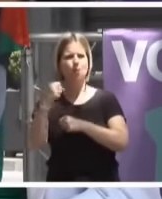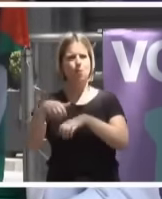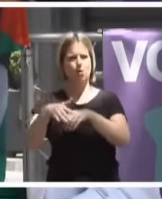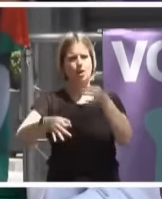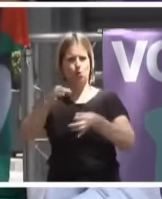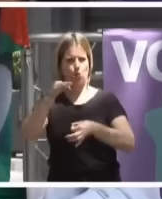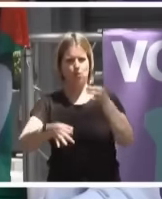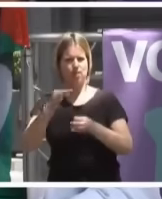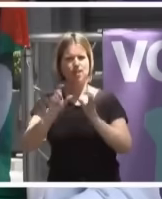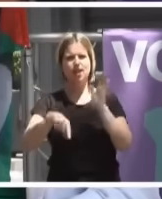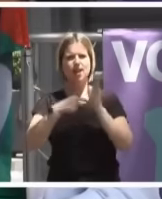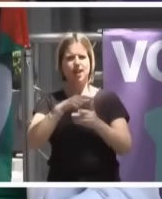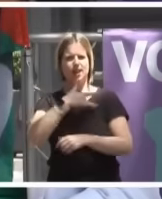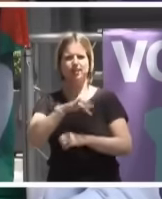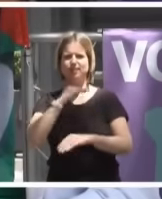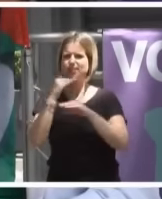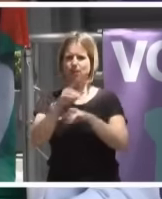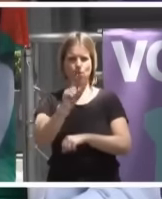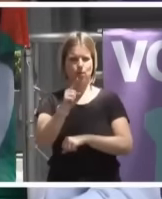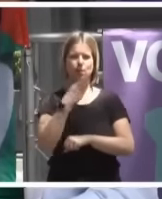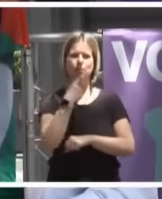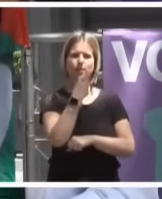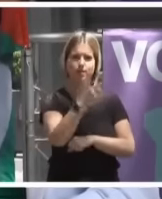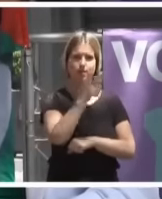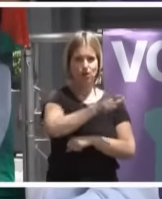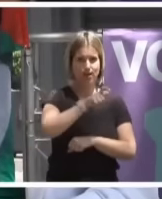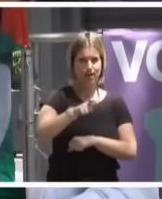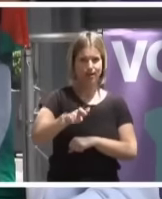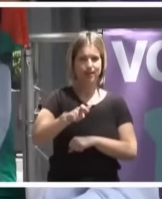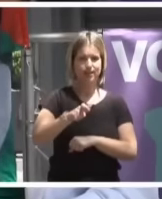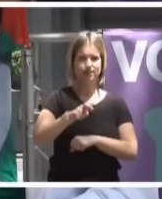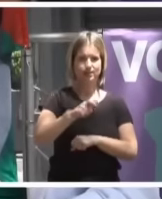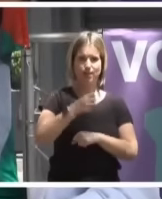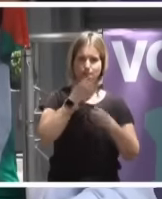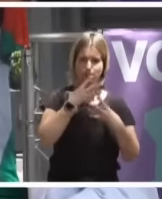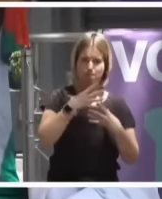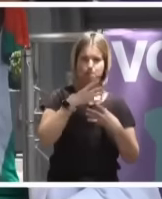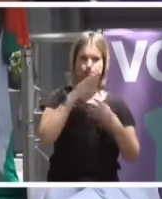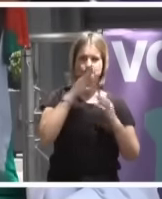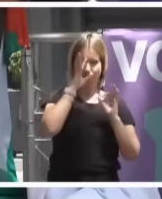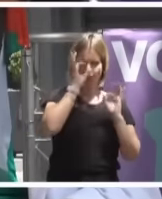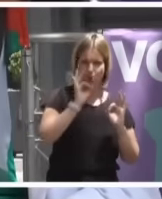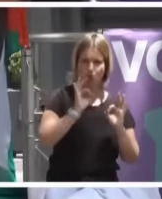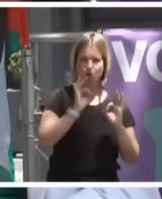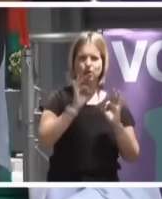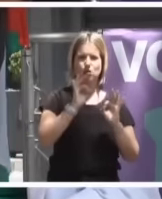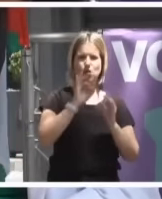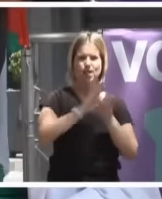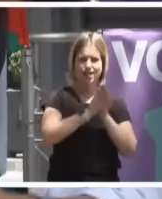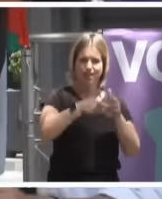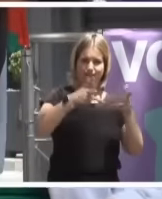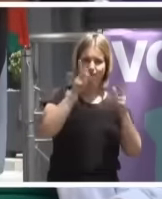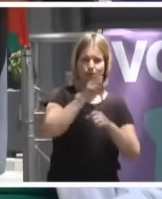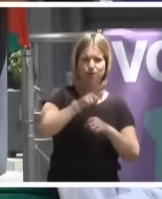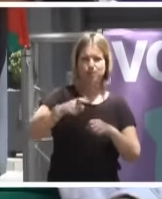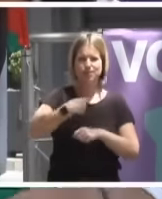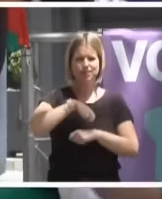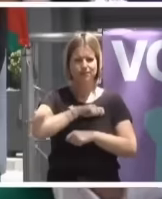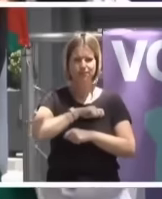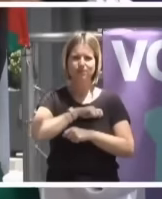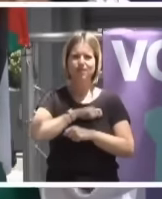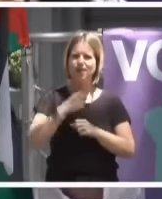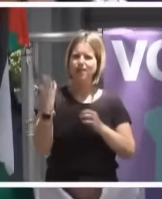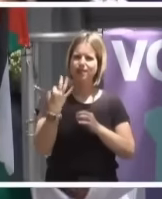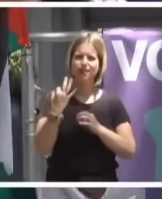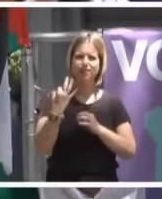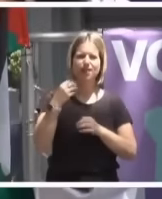cumplir con la ley de amnistía. Pues yo lo digo aquí, la gente decente, los demócratas y las demócratas en toda España tienen que defender lo que